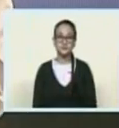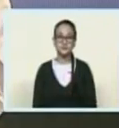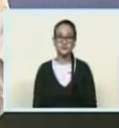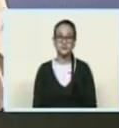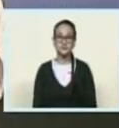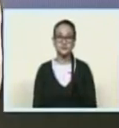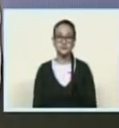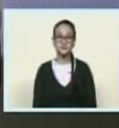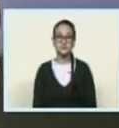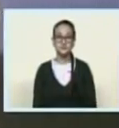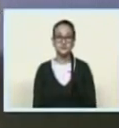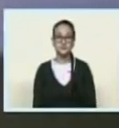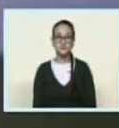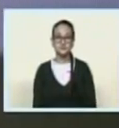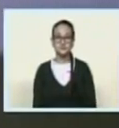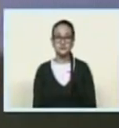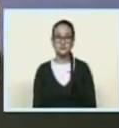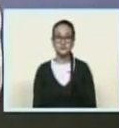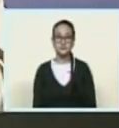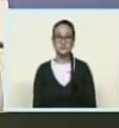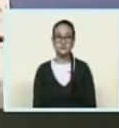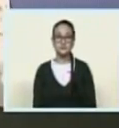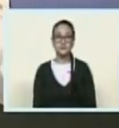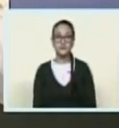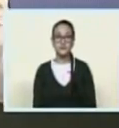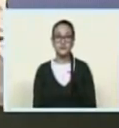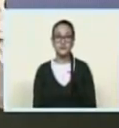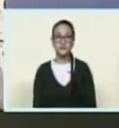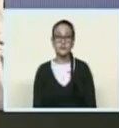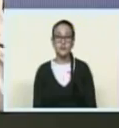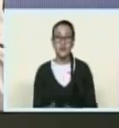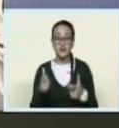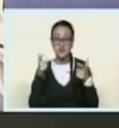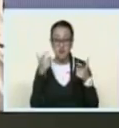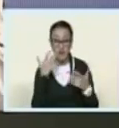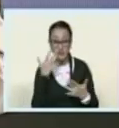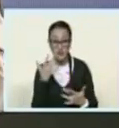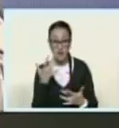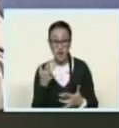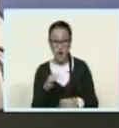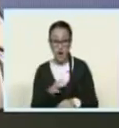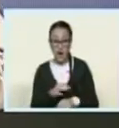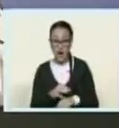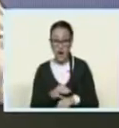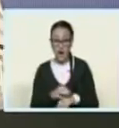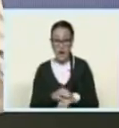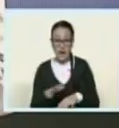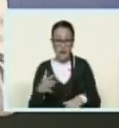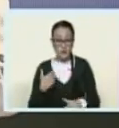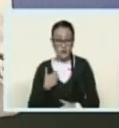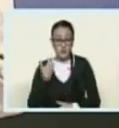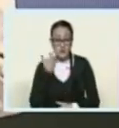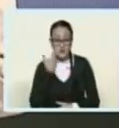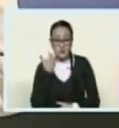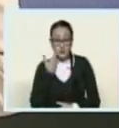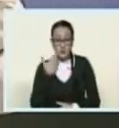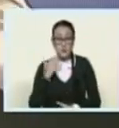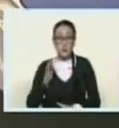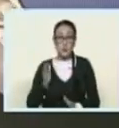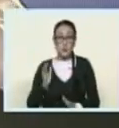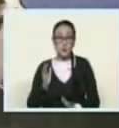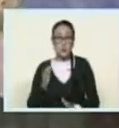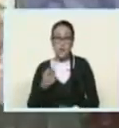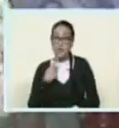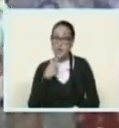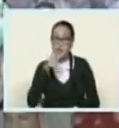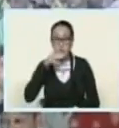cuando el comandante Chávez, viendo la gravedad de su enfermedad,